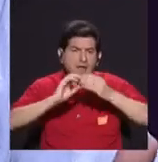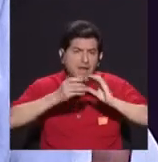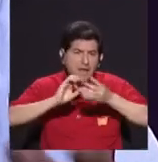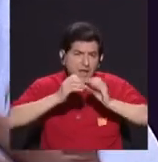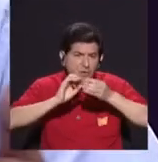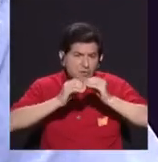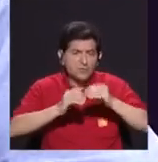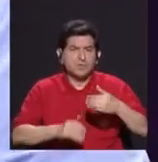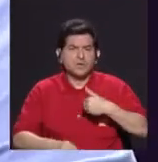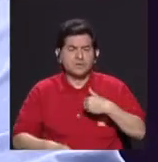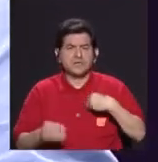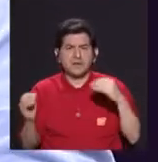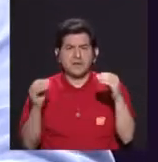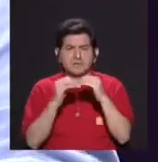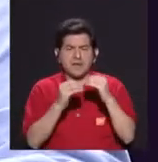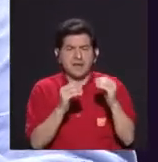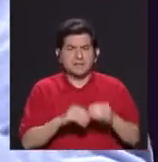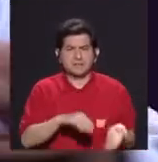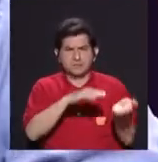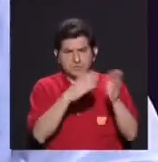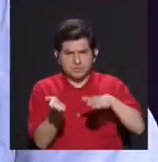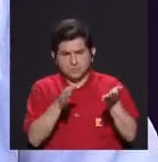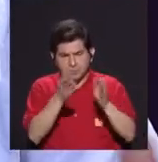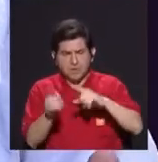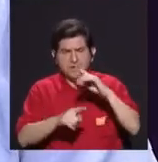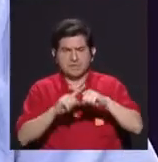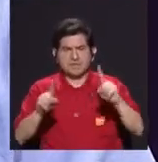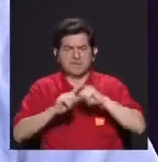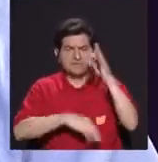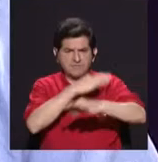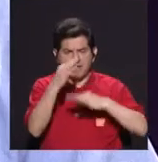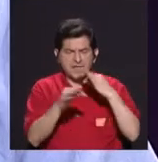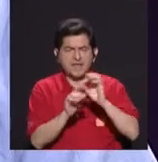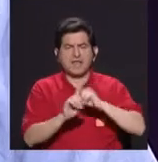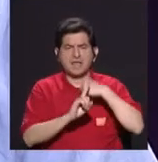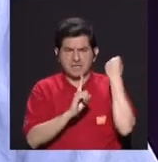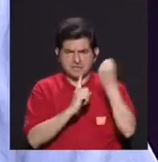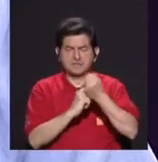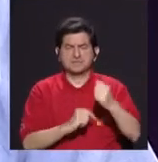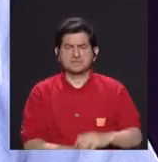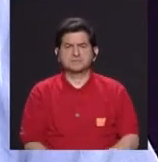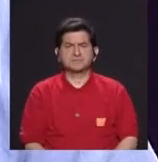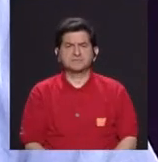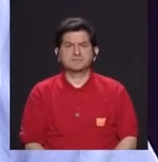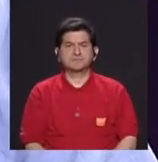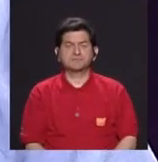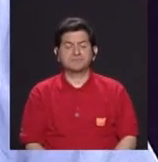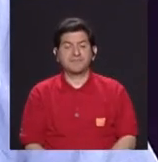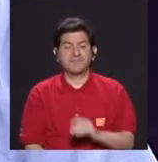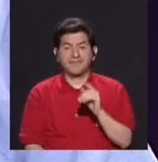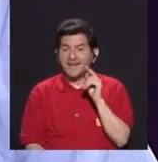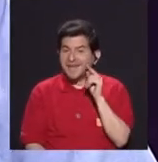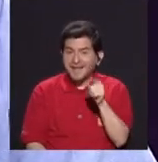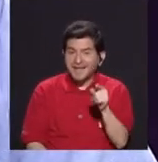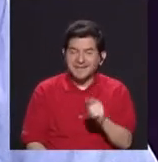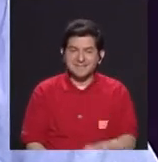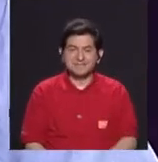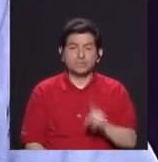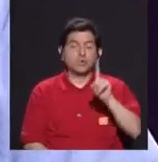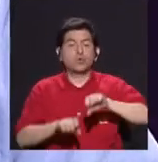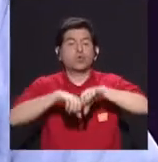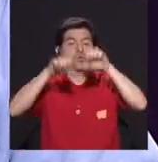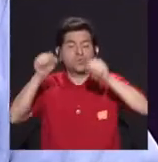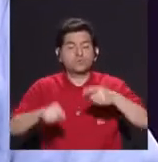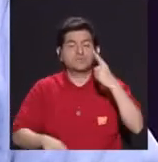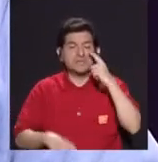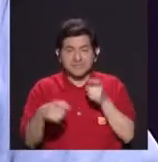tenemos mayor índice de mortalidad por diferentes tipos de situaciones claro eso es una una pauta de un sistema